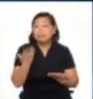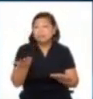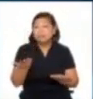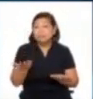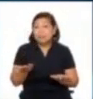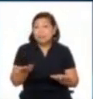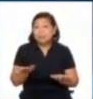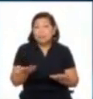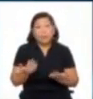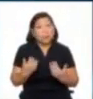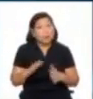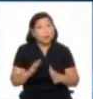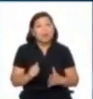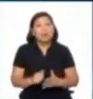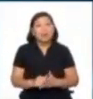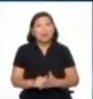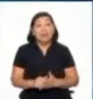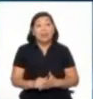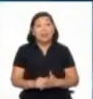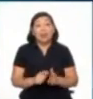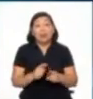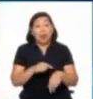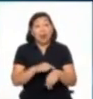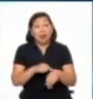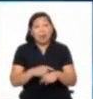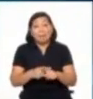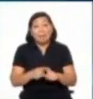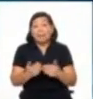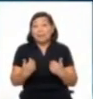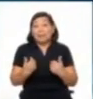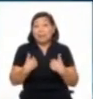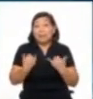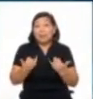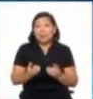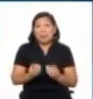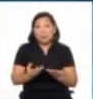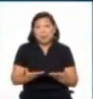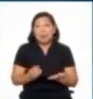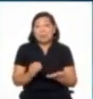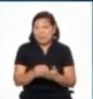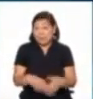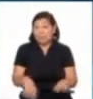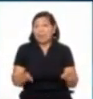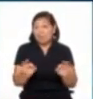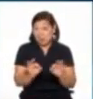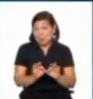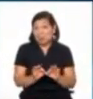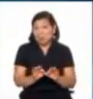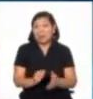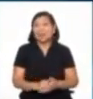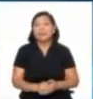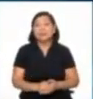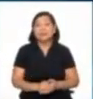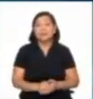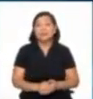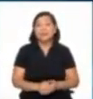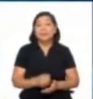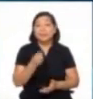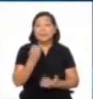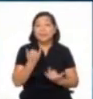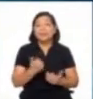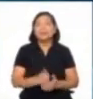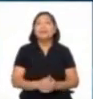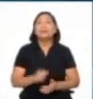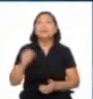es desayuno, terminamos un ayuno de varias horas y tendría que darse muchísima relevancia a este tipo de comidas, de